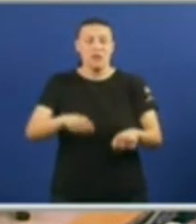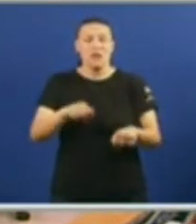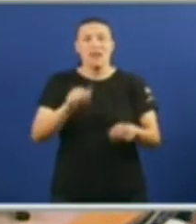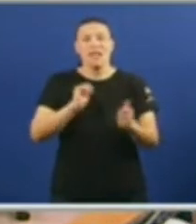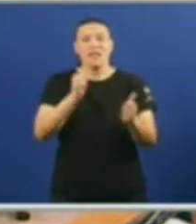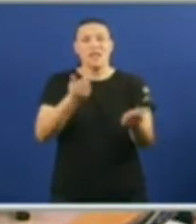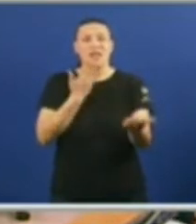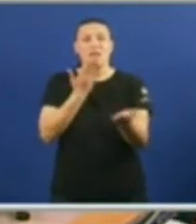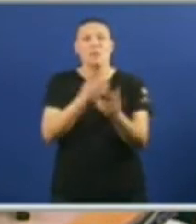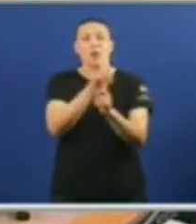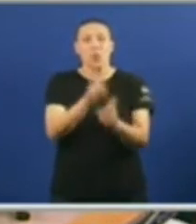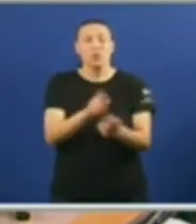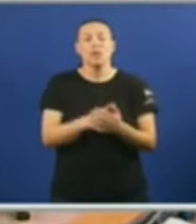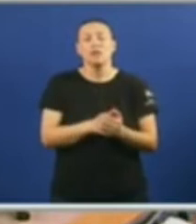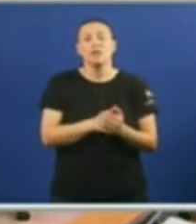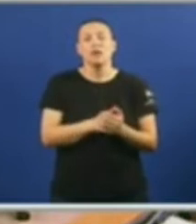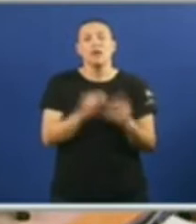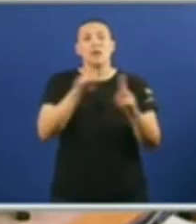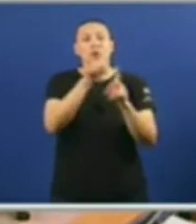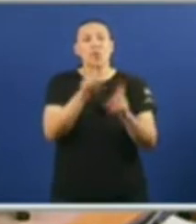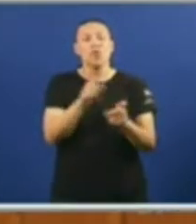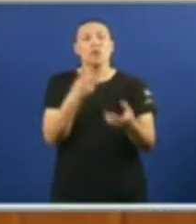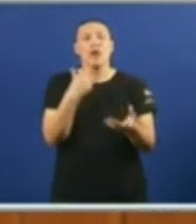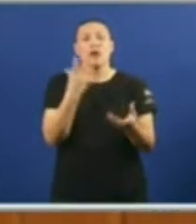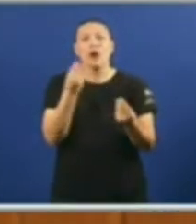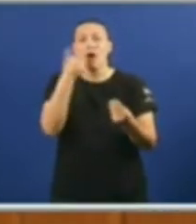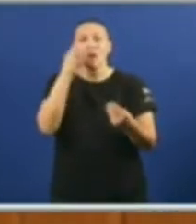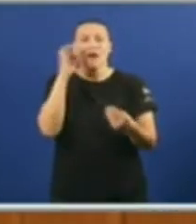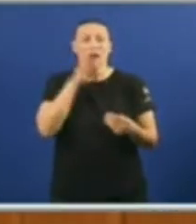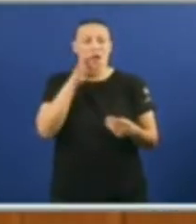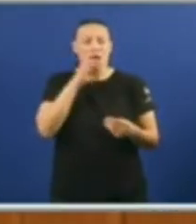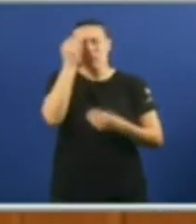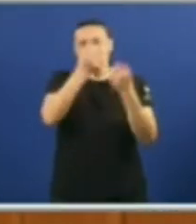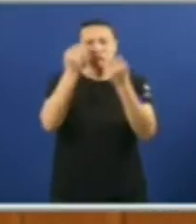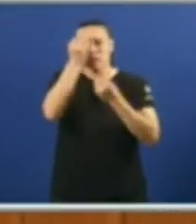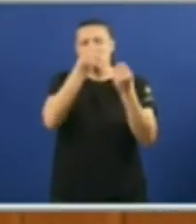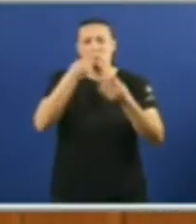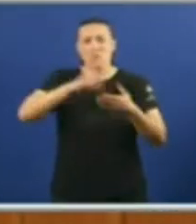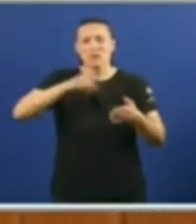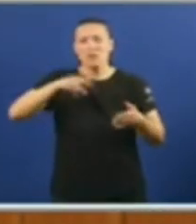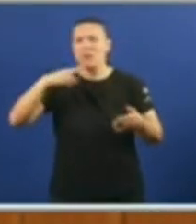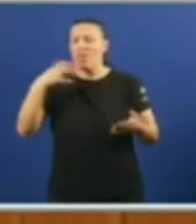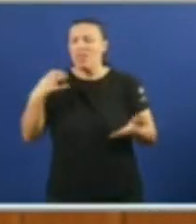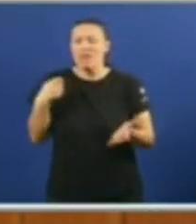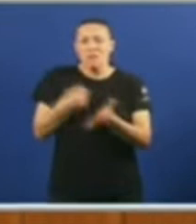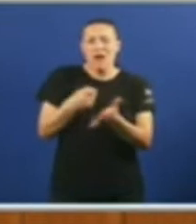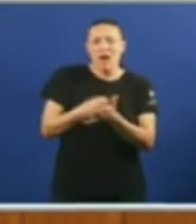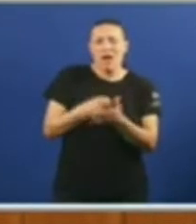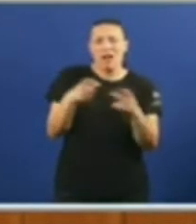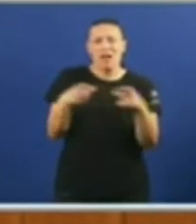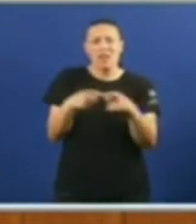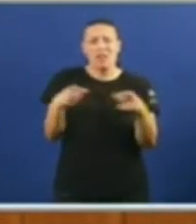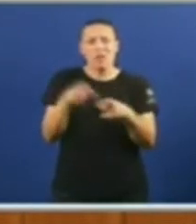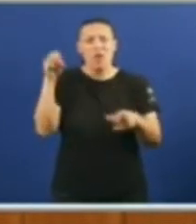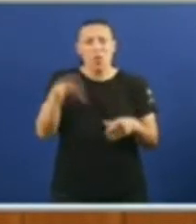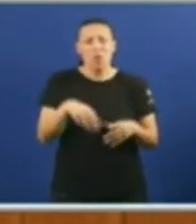cunha pregunta que se fan moitos galegos e galegas, sobre todo cada mes que teñen que pagar o recibo